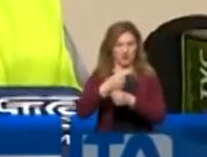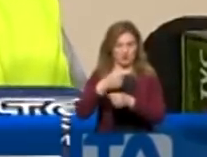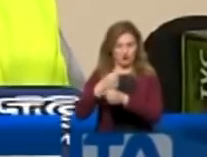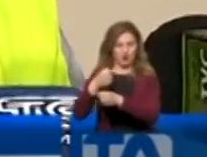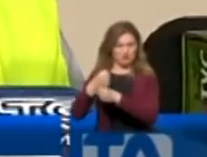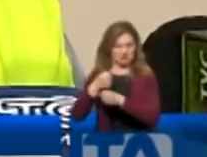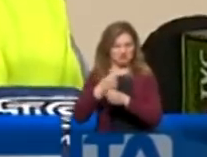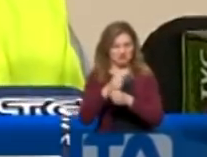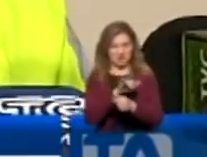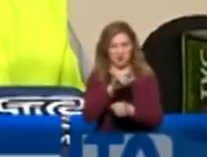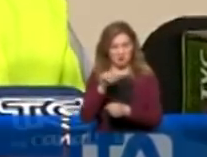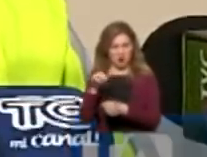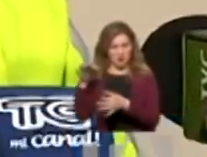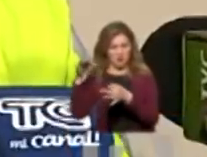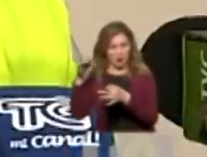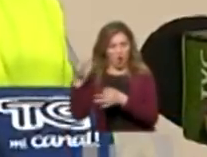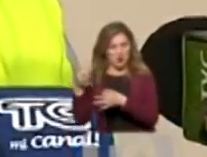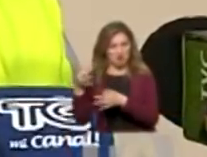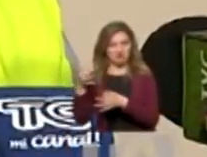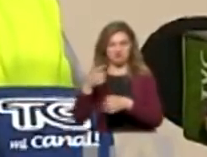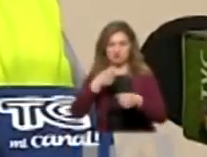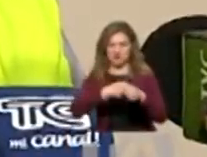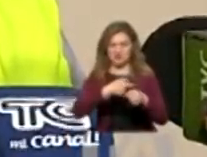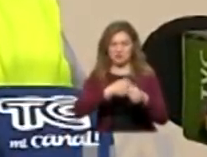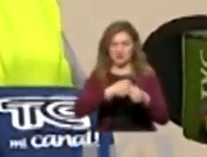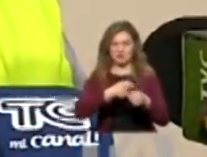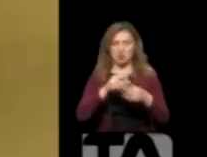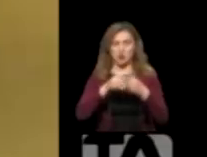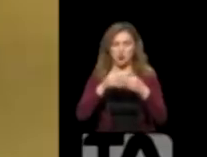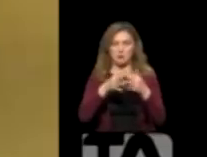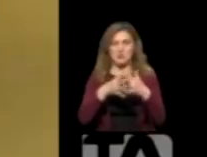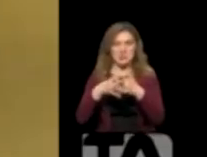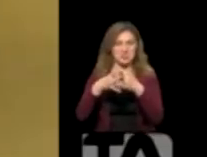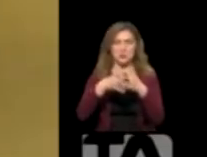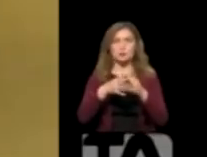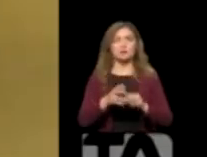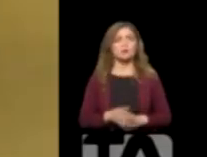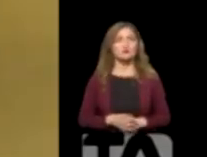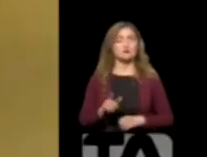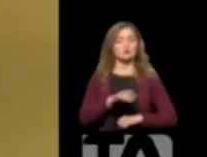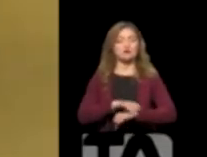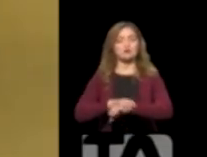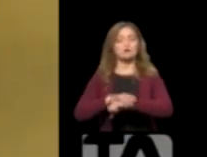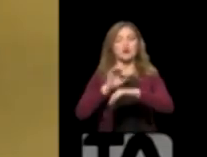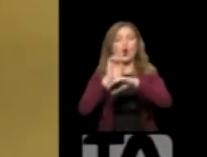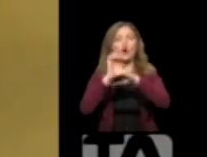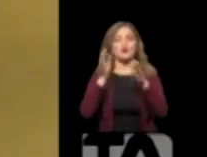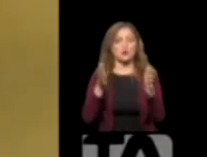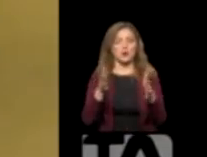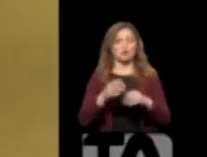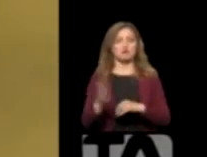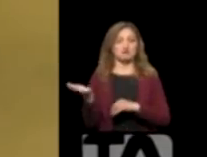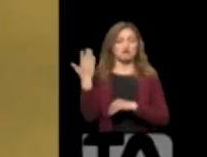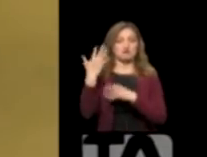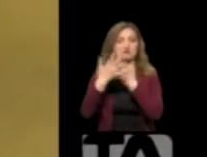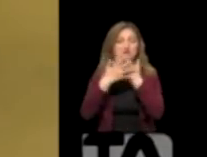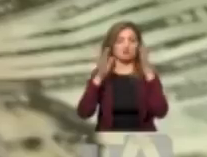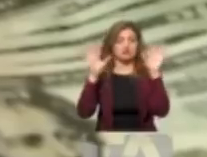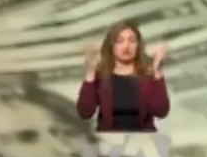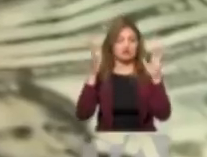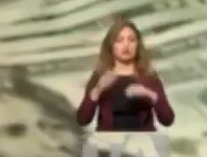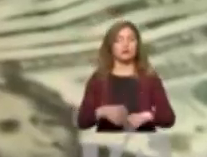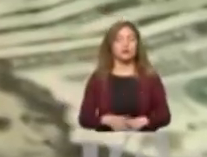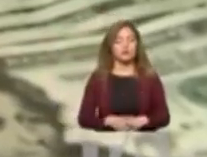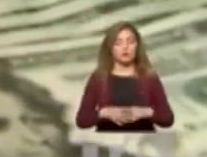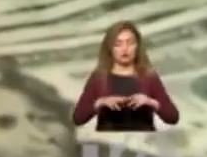el papel moneda, específicamente el dólar americano, exige. El detenido es ecuatoriano. No tiene antecedentes penales